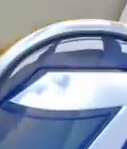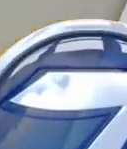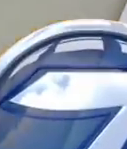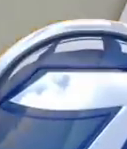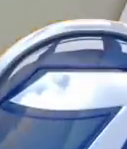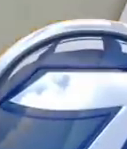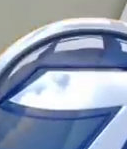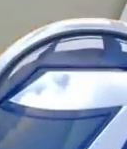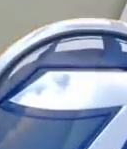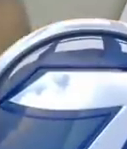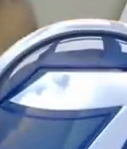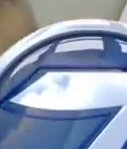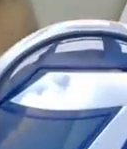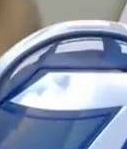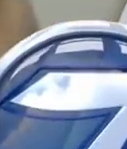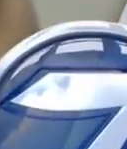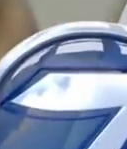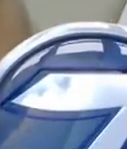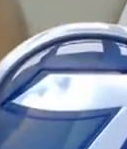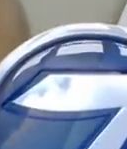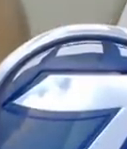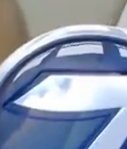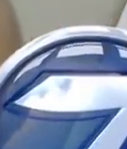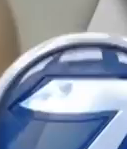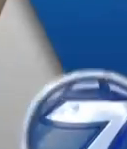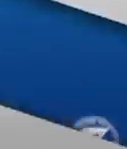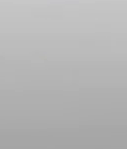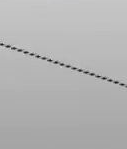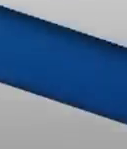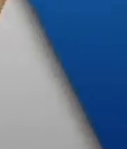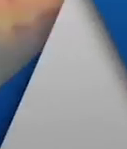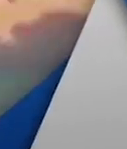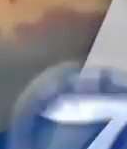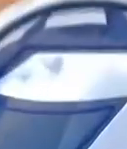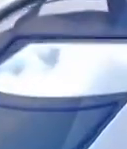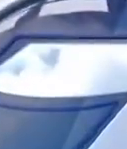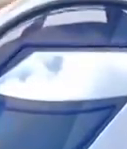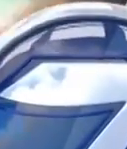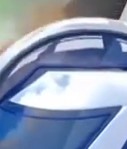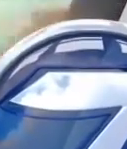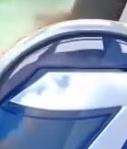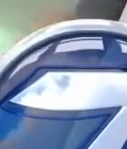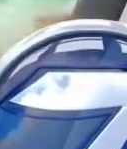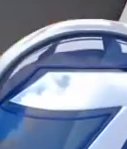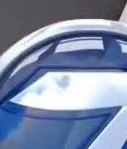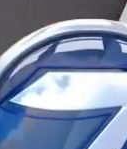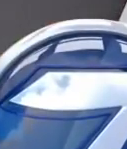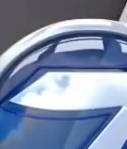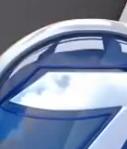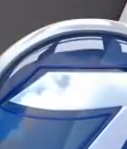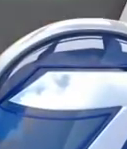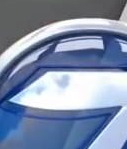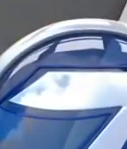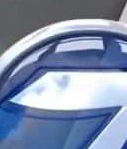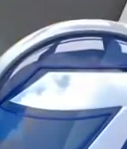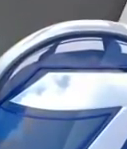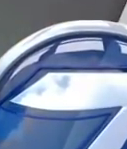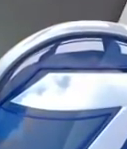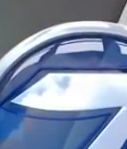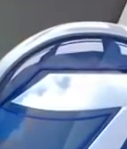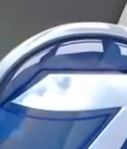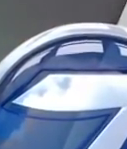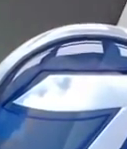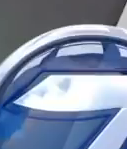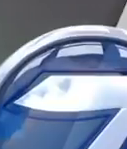Marero el Smiley sigue delinquiendo desde la cárcel. En el mundo, localizan submarino perdido